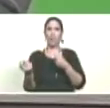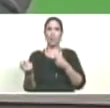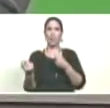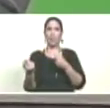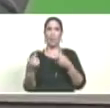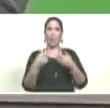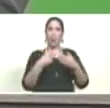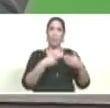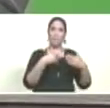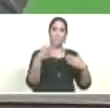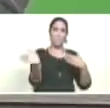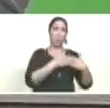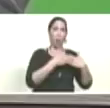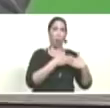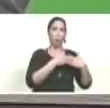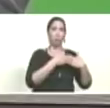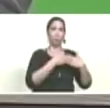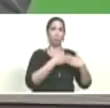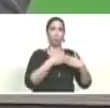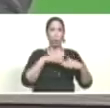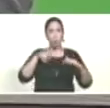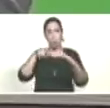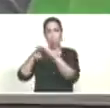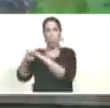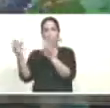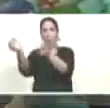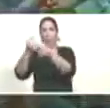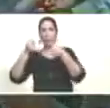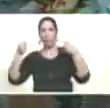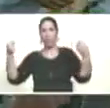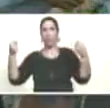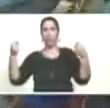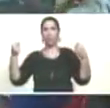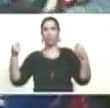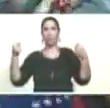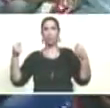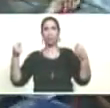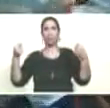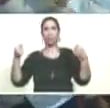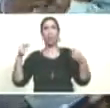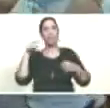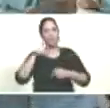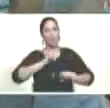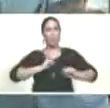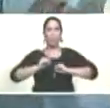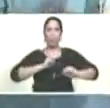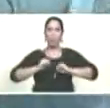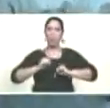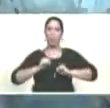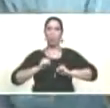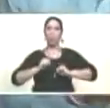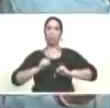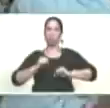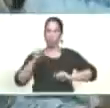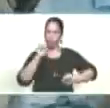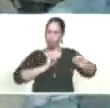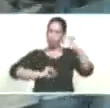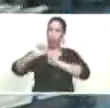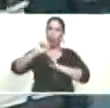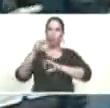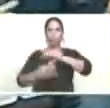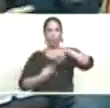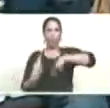Si lo sacan por la puerta, se meten por la ventana. Así es el movimiento campesino rebelde,